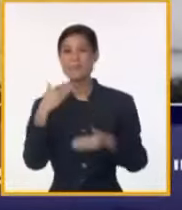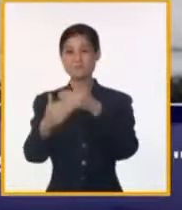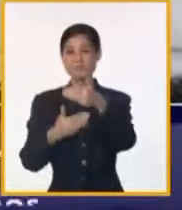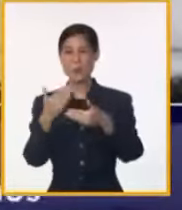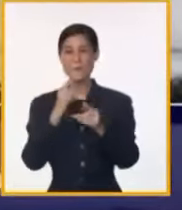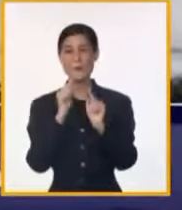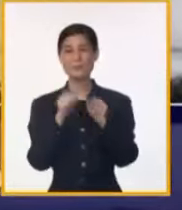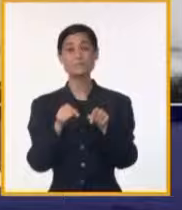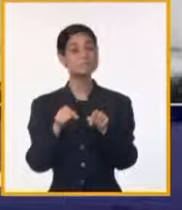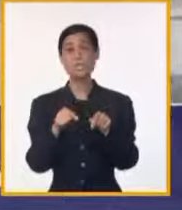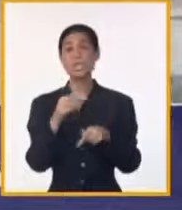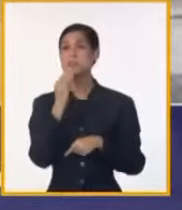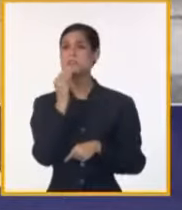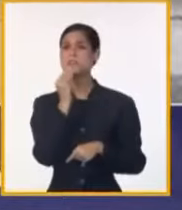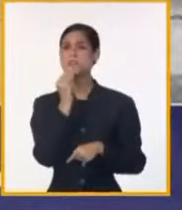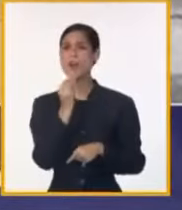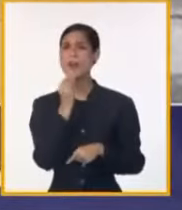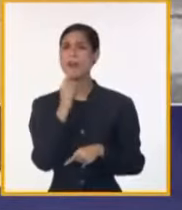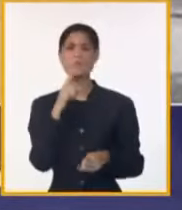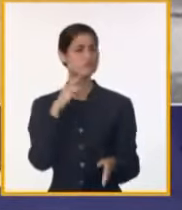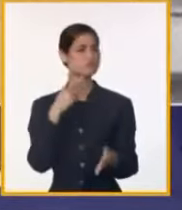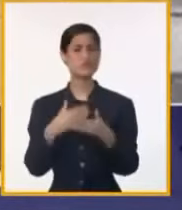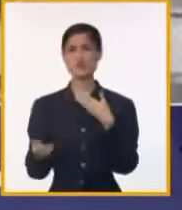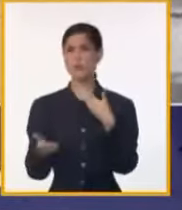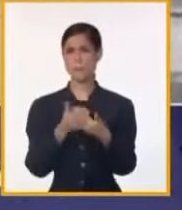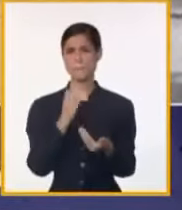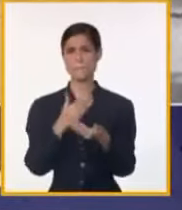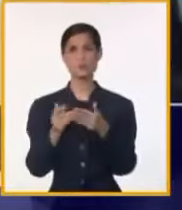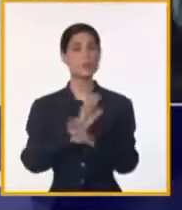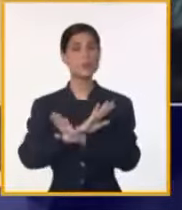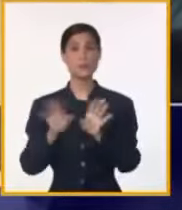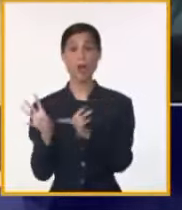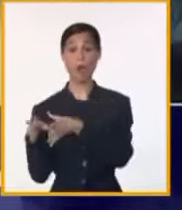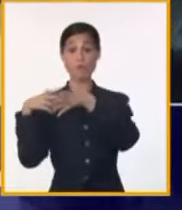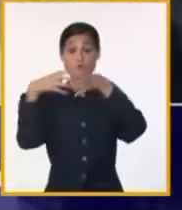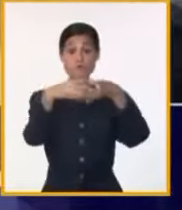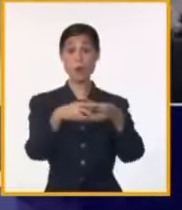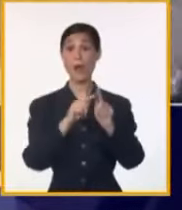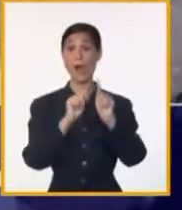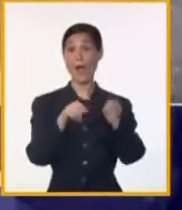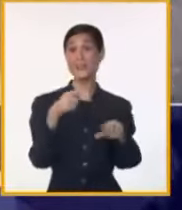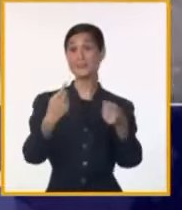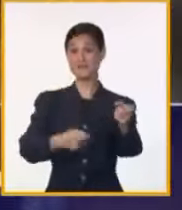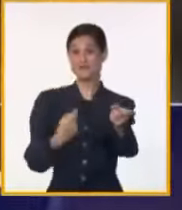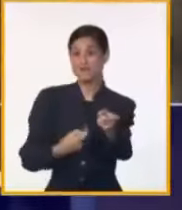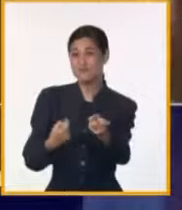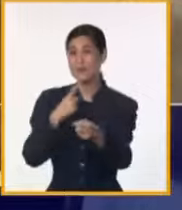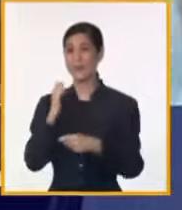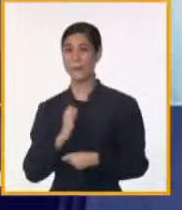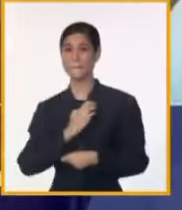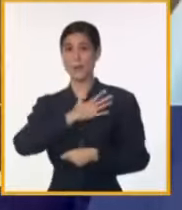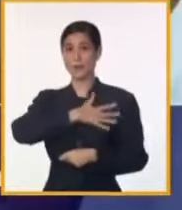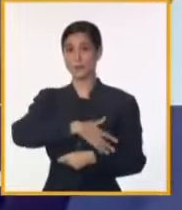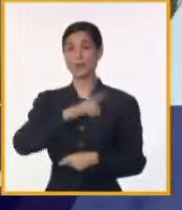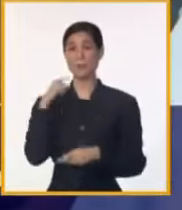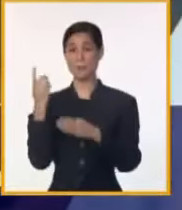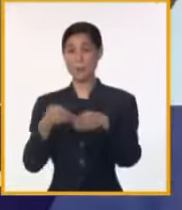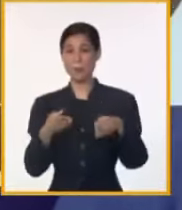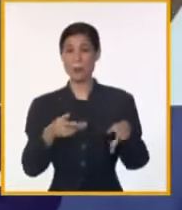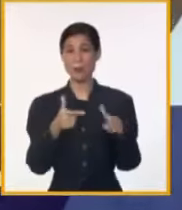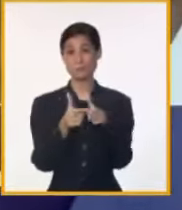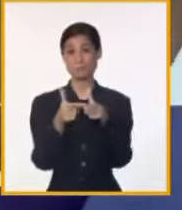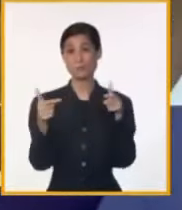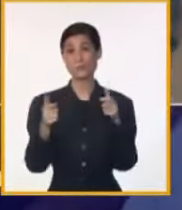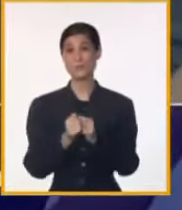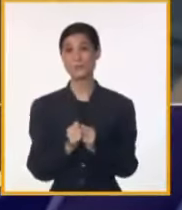Israel también está llevando su guerra a cis Jordania ya son 719 palestinos muertos en 12 meses el último un